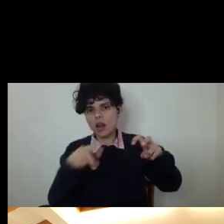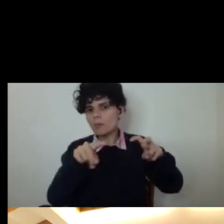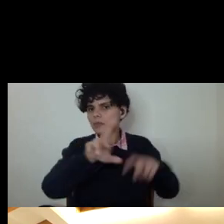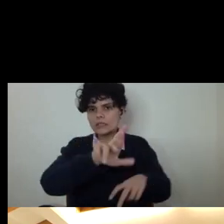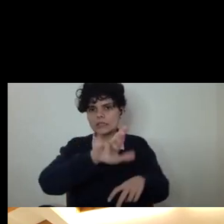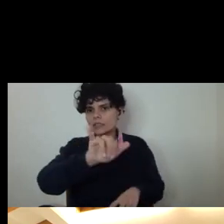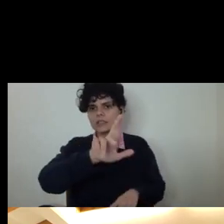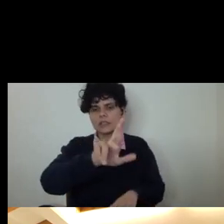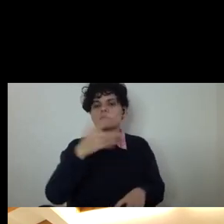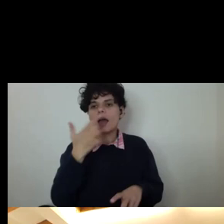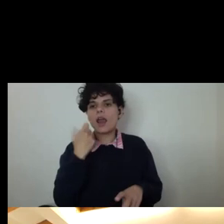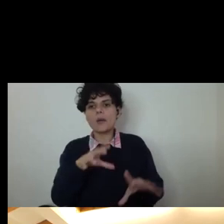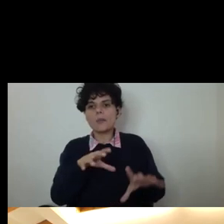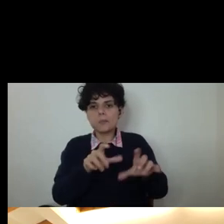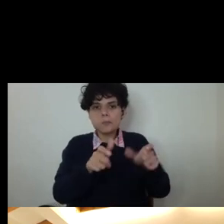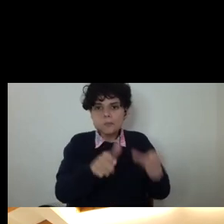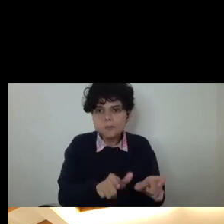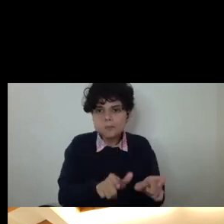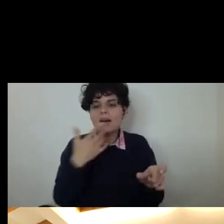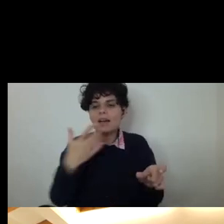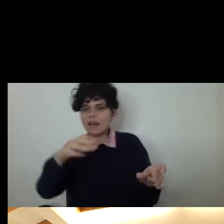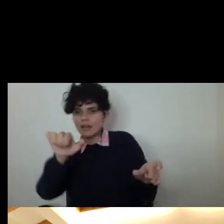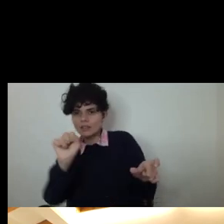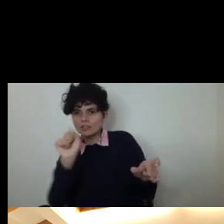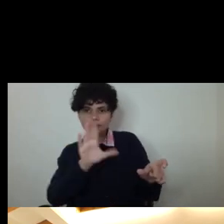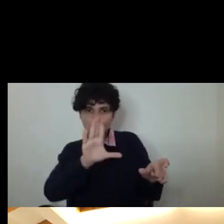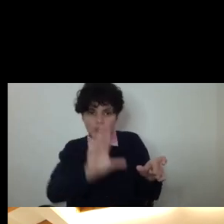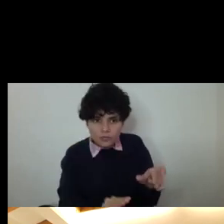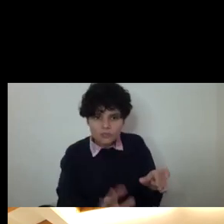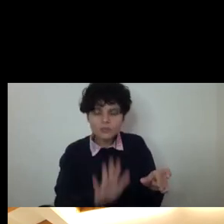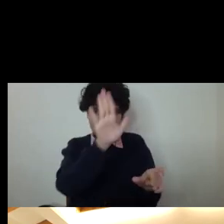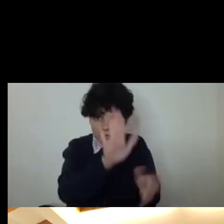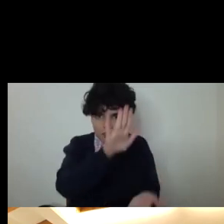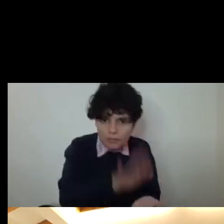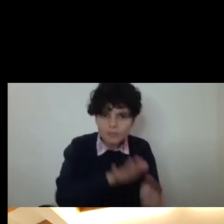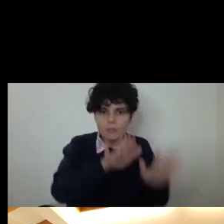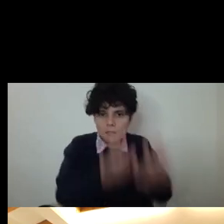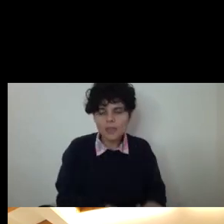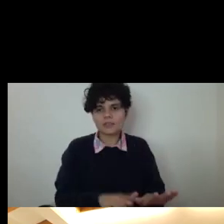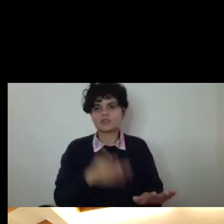inhibitoria que previene la liberación de calcio, como se los mostré en la figura anterior.